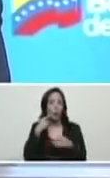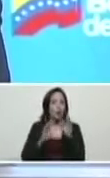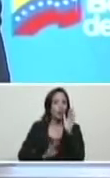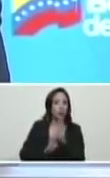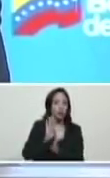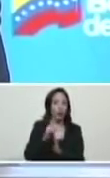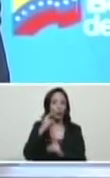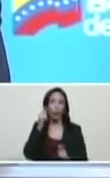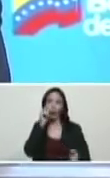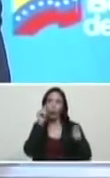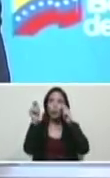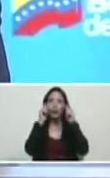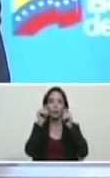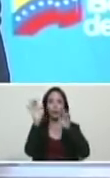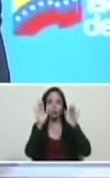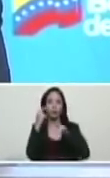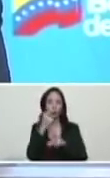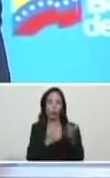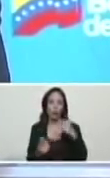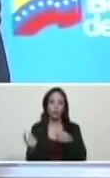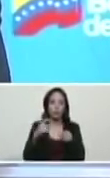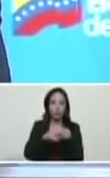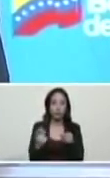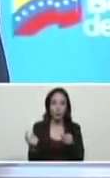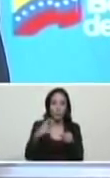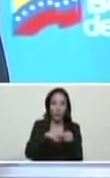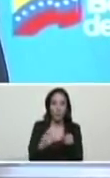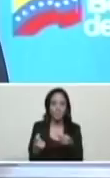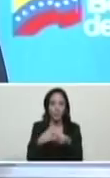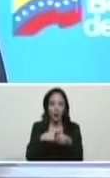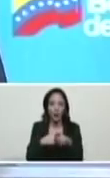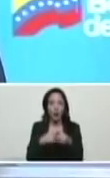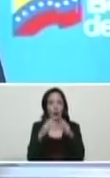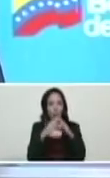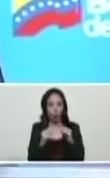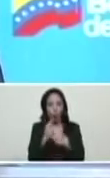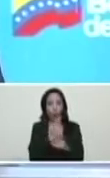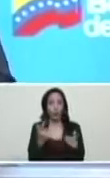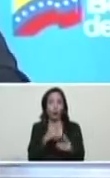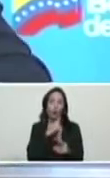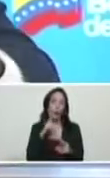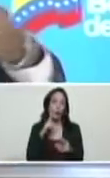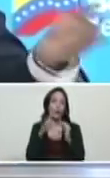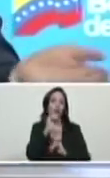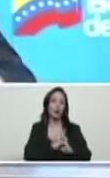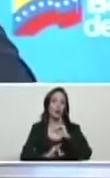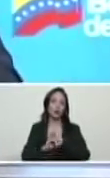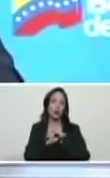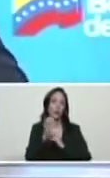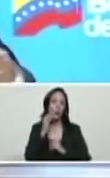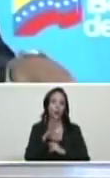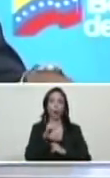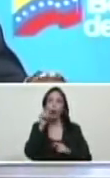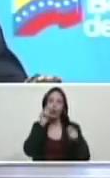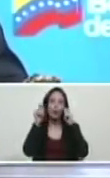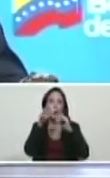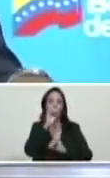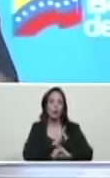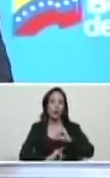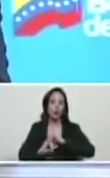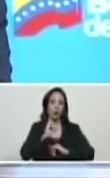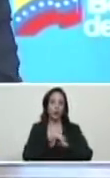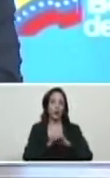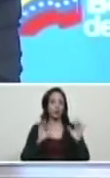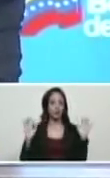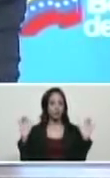de captación, de recepción, llamado así a nivel internacional, el turismo internacional,